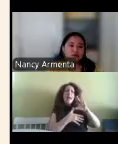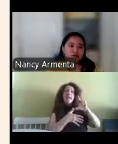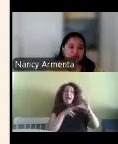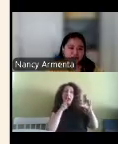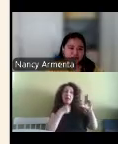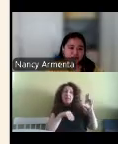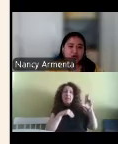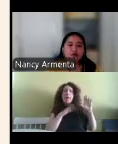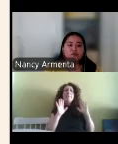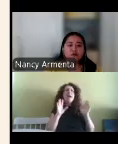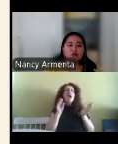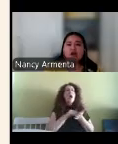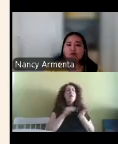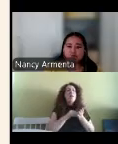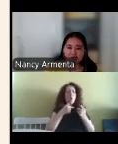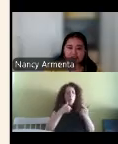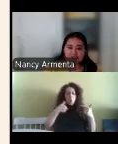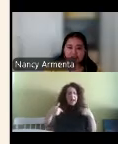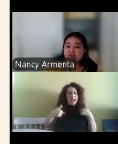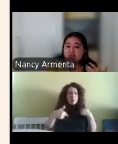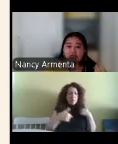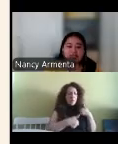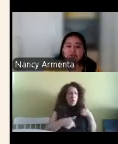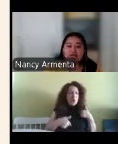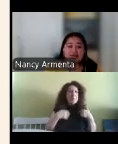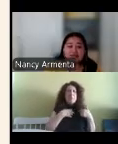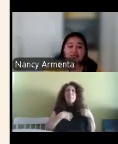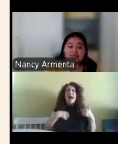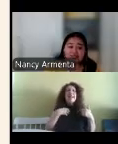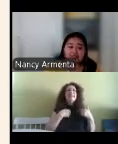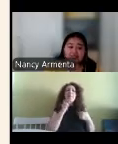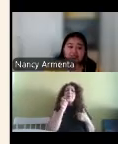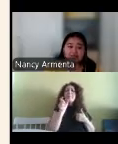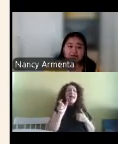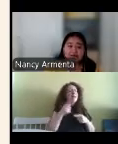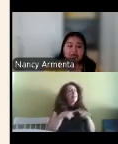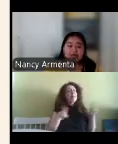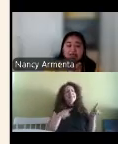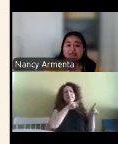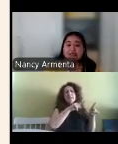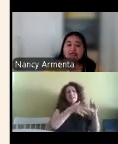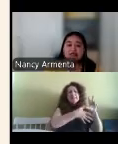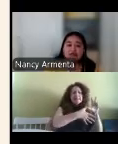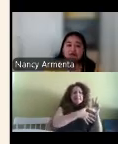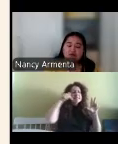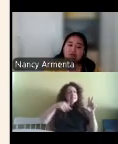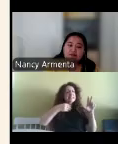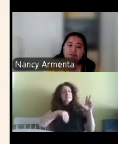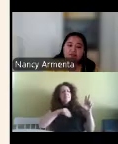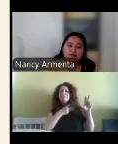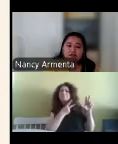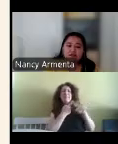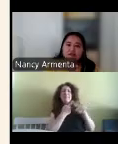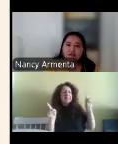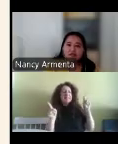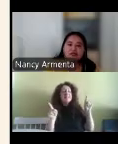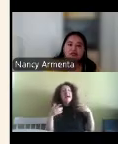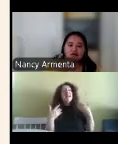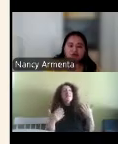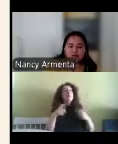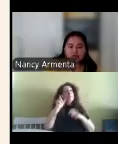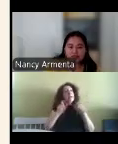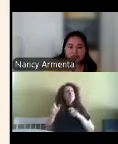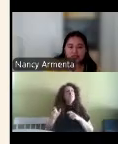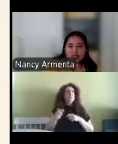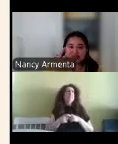referirnos a alguna parte del cuerpo, algún malestar, se utilizan palabras distintas. Y en este caso, el personal